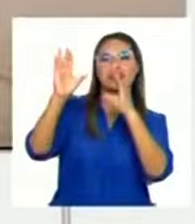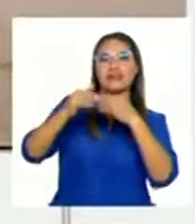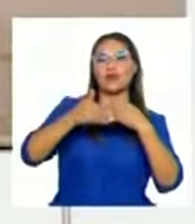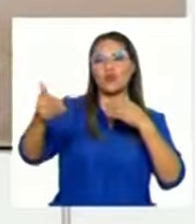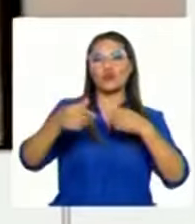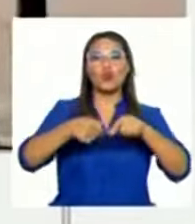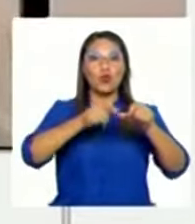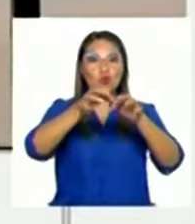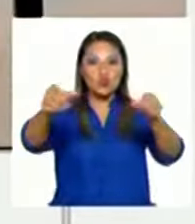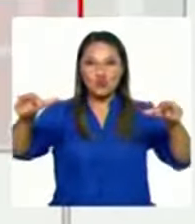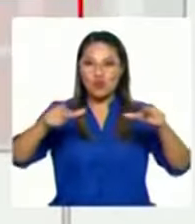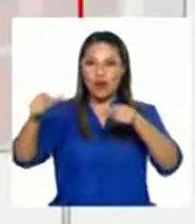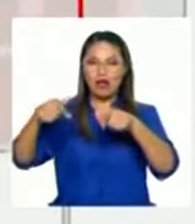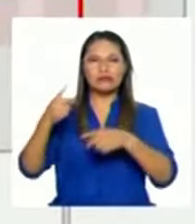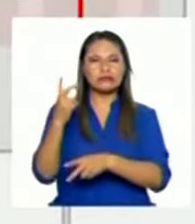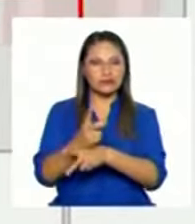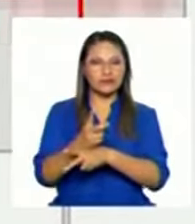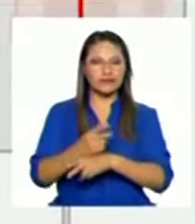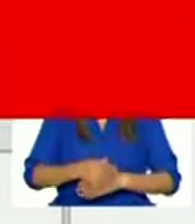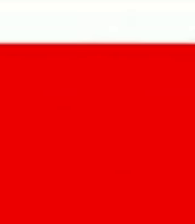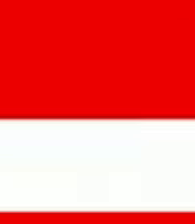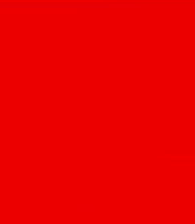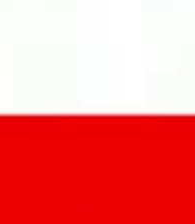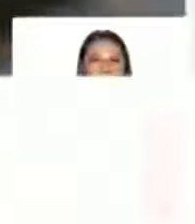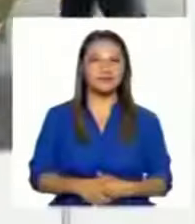zonas afectadas.